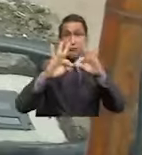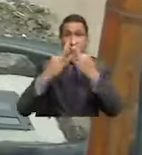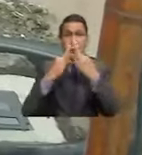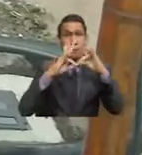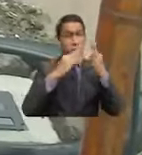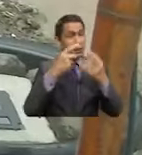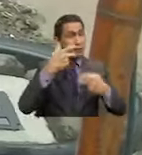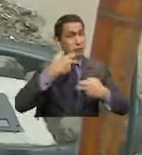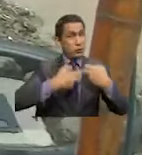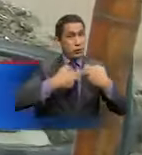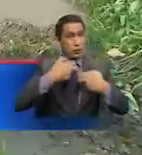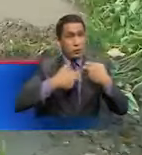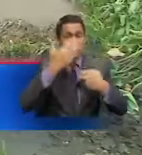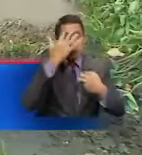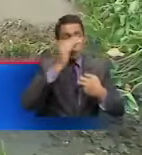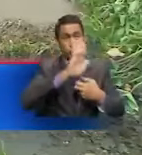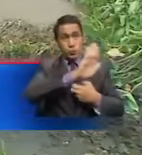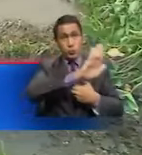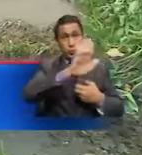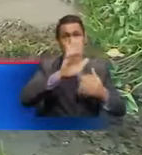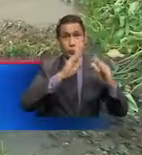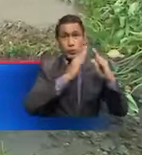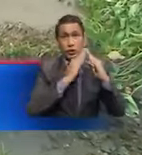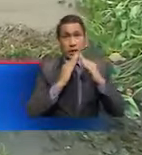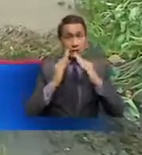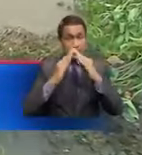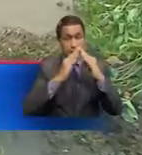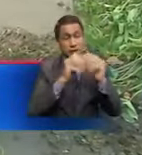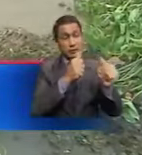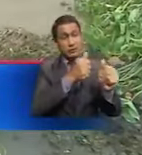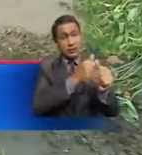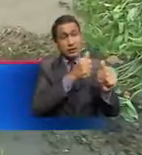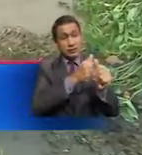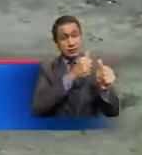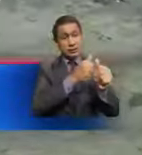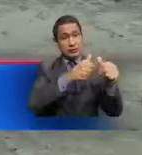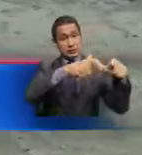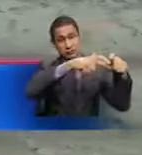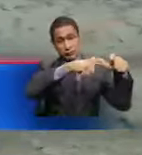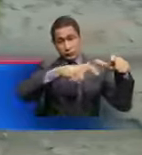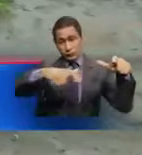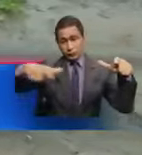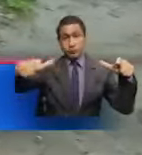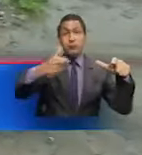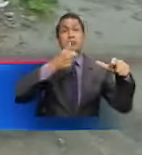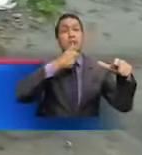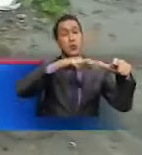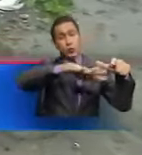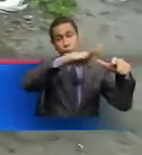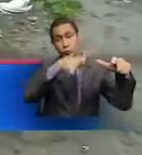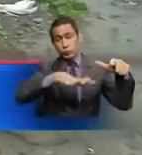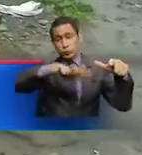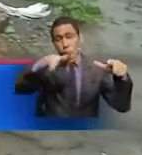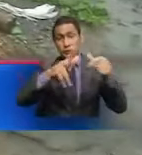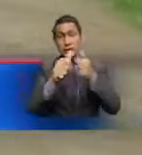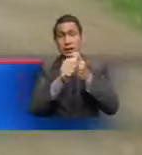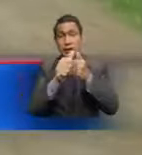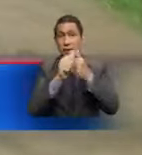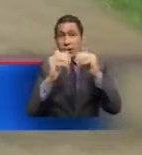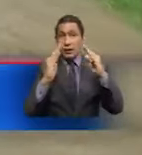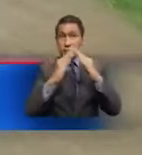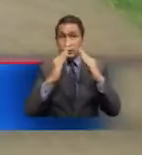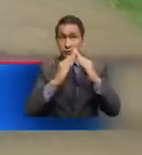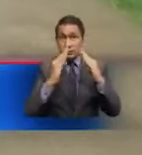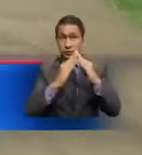zona, puesto que sus casas están situadas junto a una zanja por donde baja agua acumulada en una poza ubicada en la parte alta,